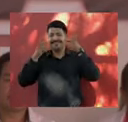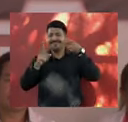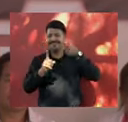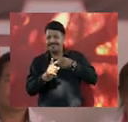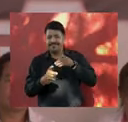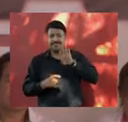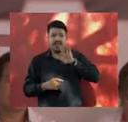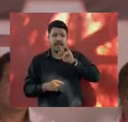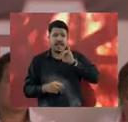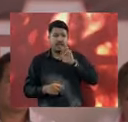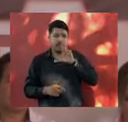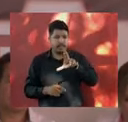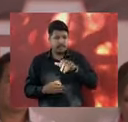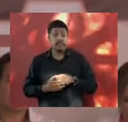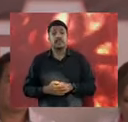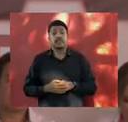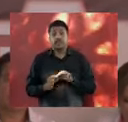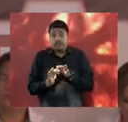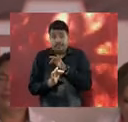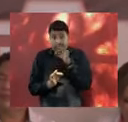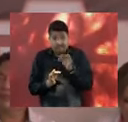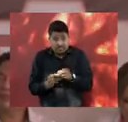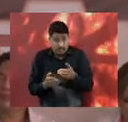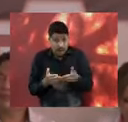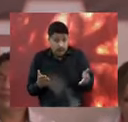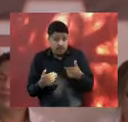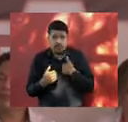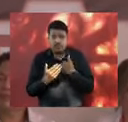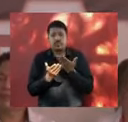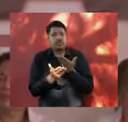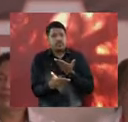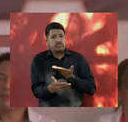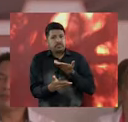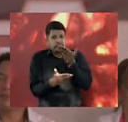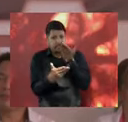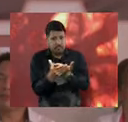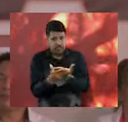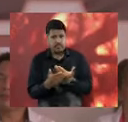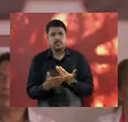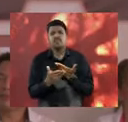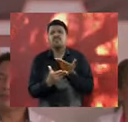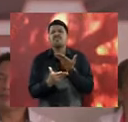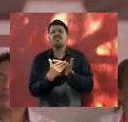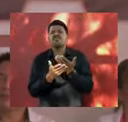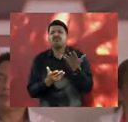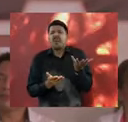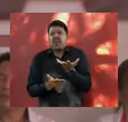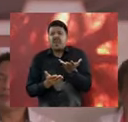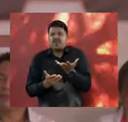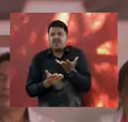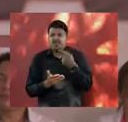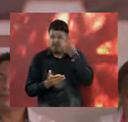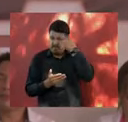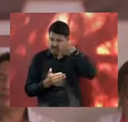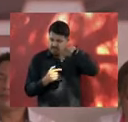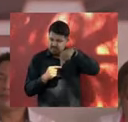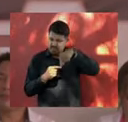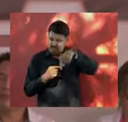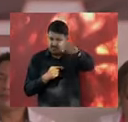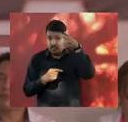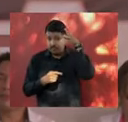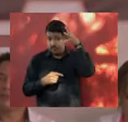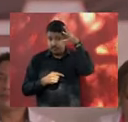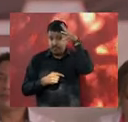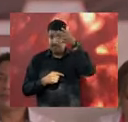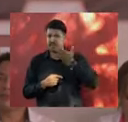ahí. Hoy vengo a proponerles lo que vamos a hacer hacia adelante.